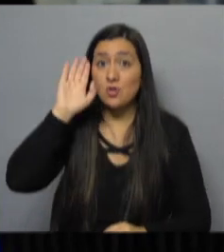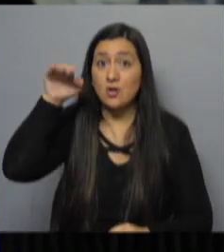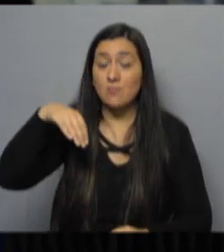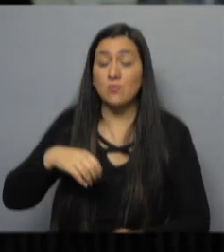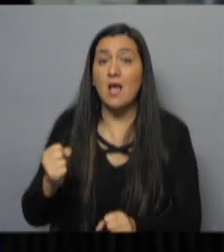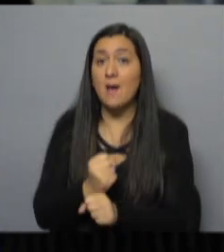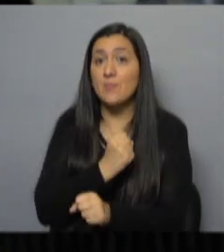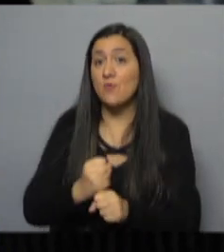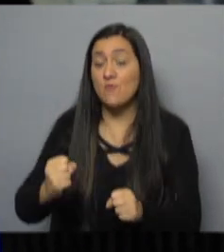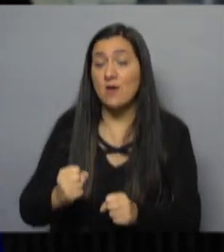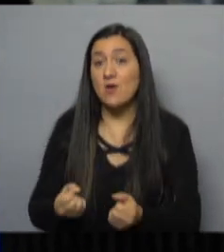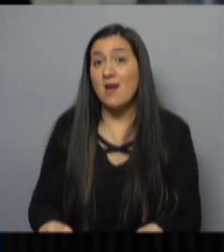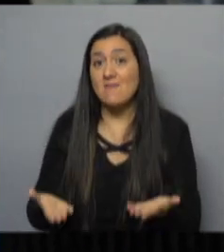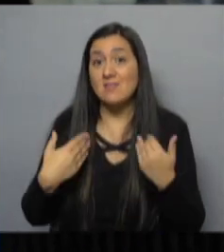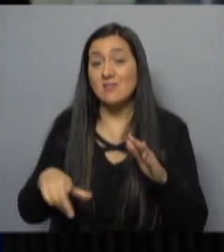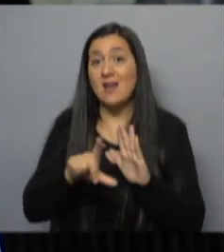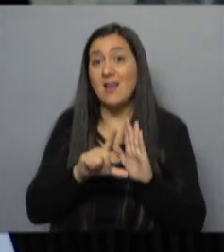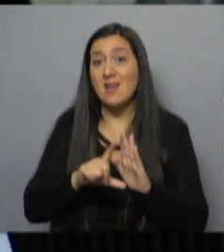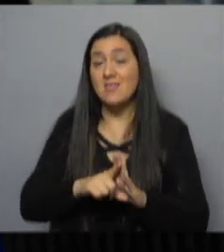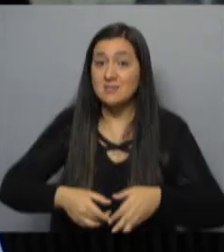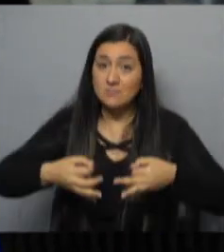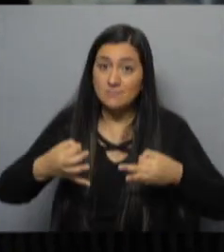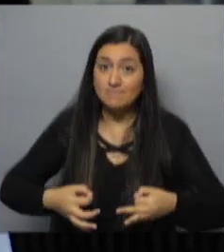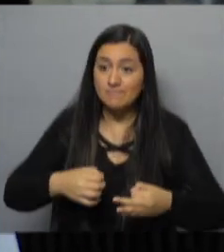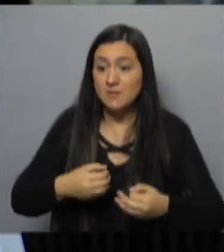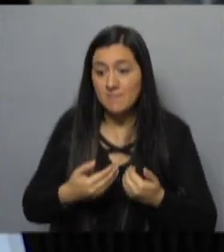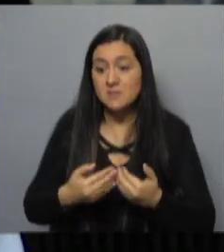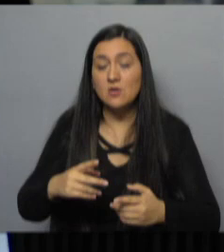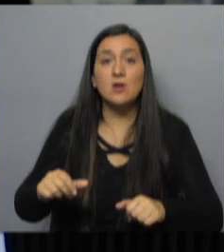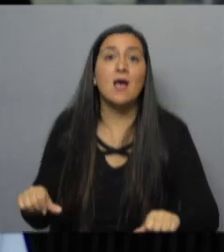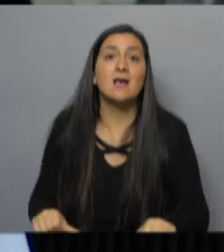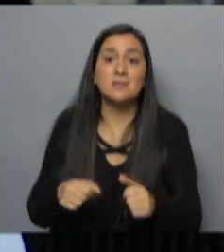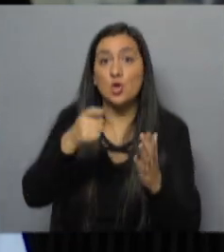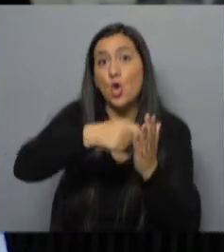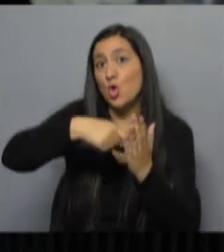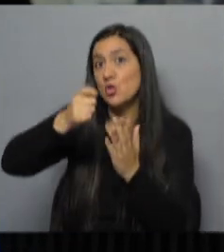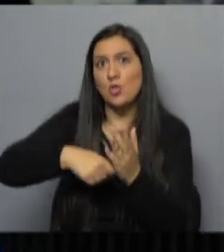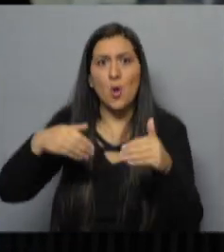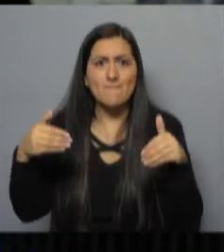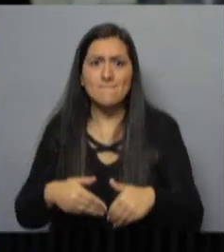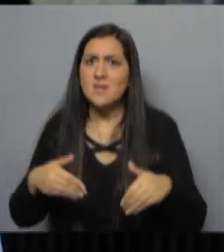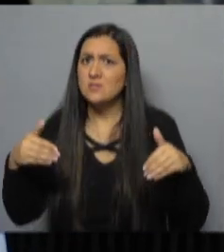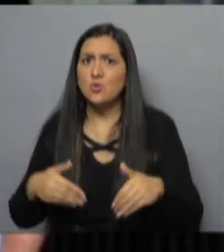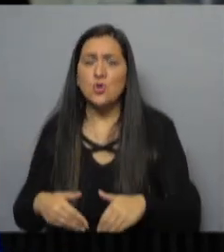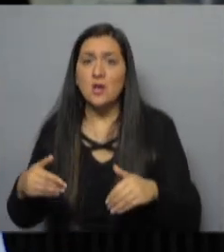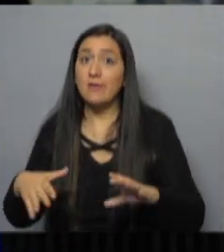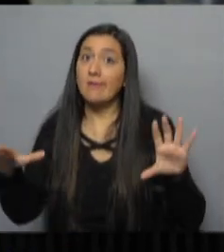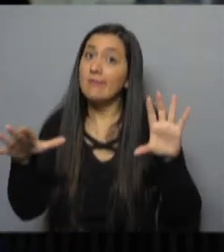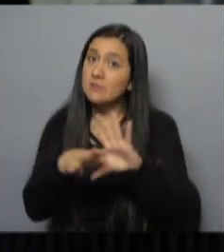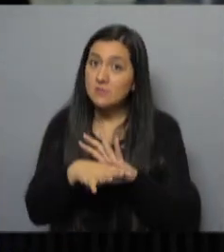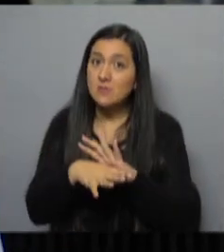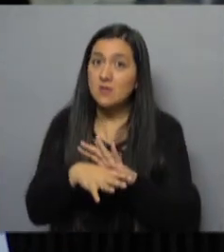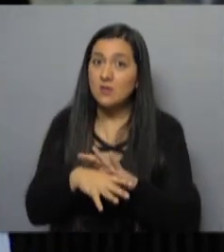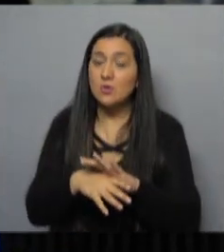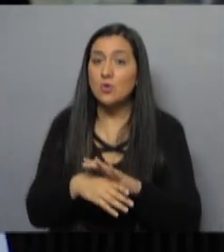manera inconstitucional el levantamiento de la ley de garantías y comenzaron a hacer una serie de contratos billonarios en todo el país que coinciden inclusive con